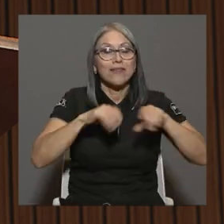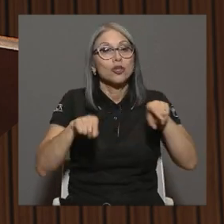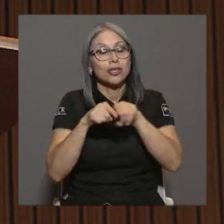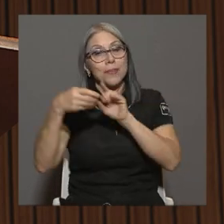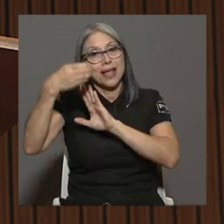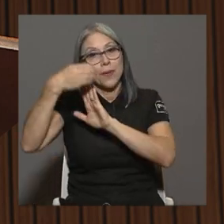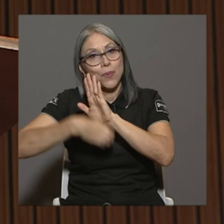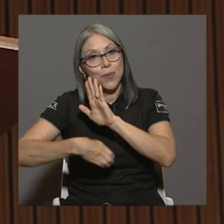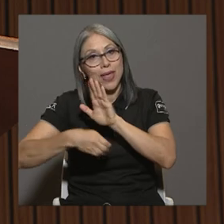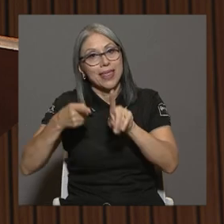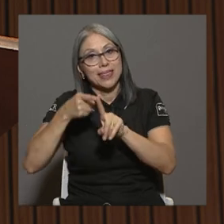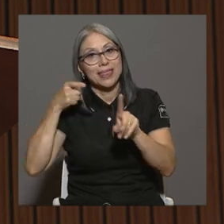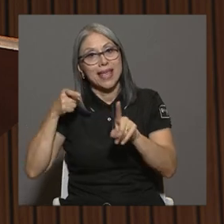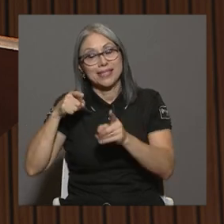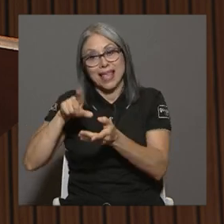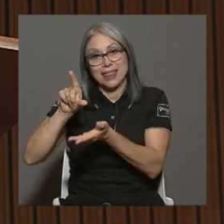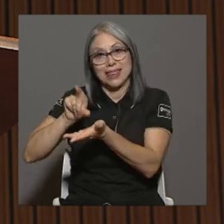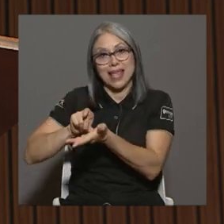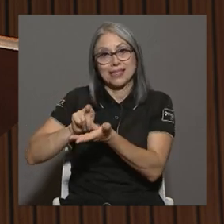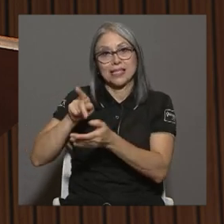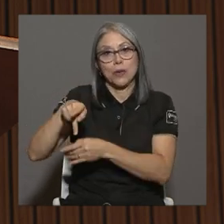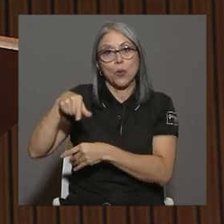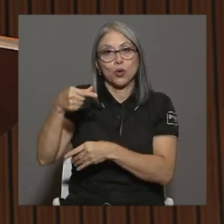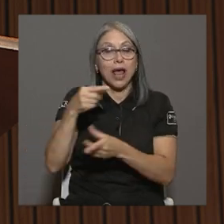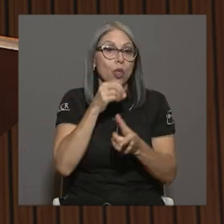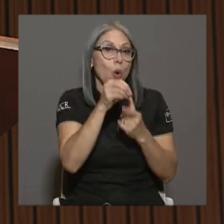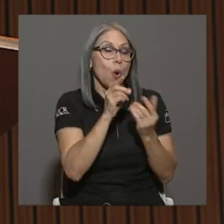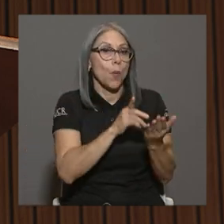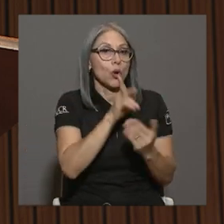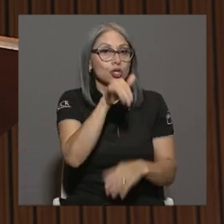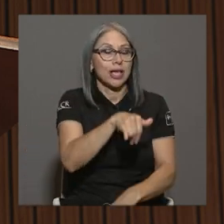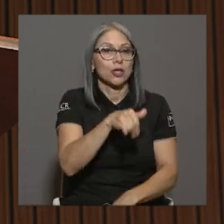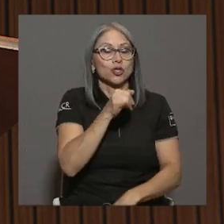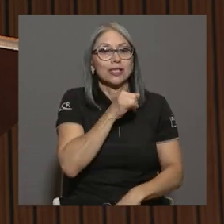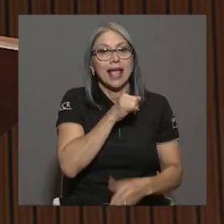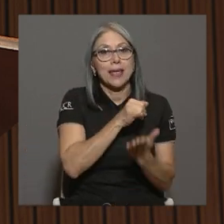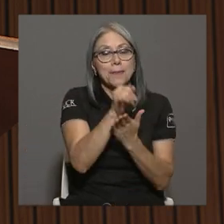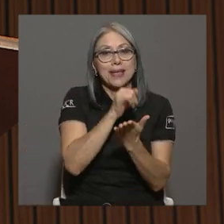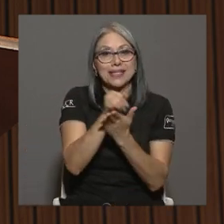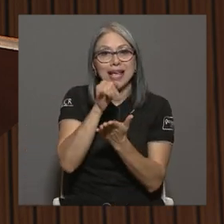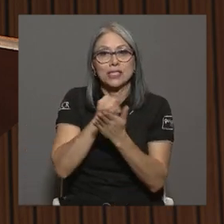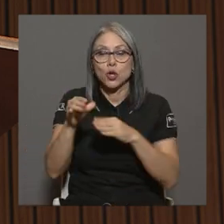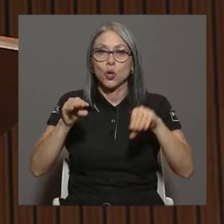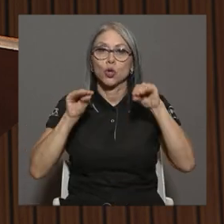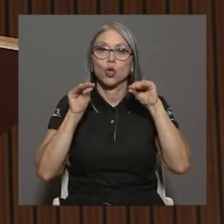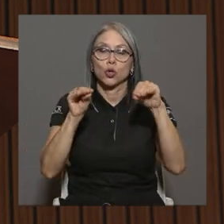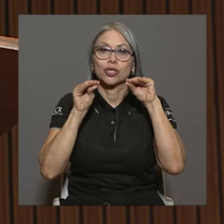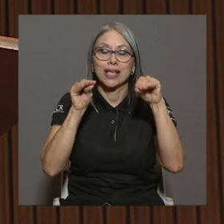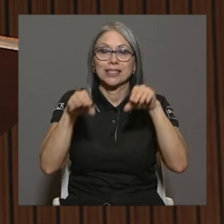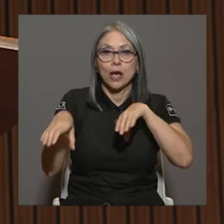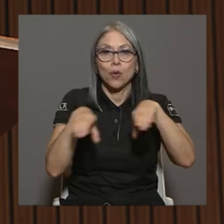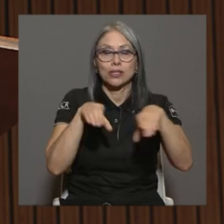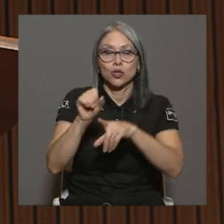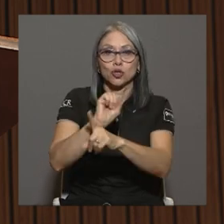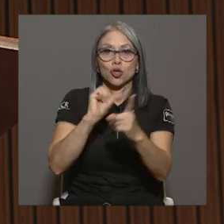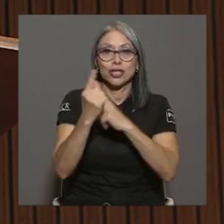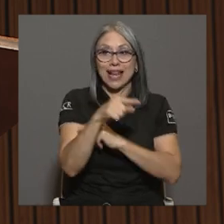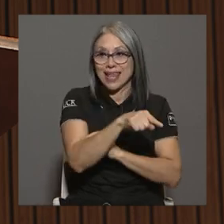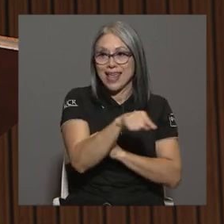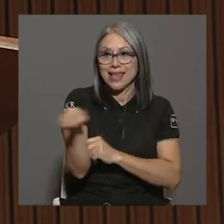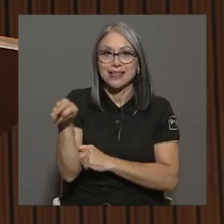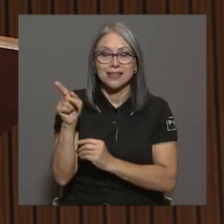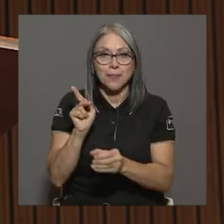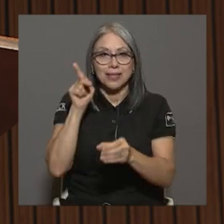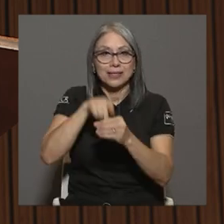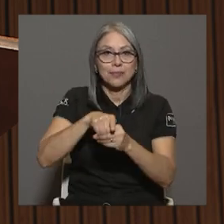de posgrados o de proyectos de investigación, docencia o acción social en los que hayan participado.